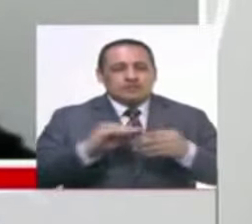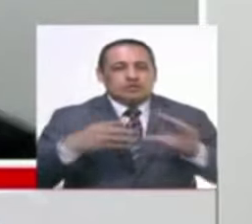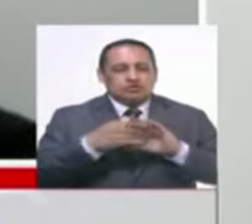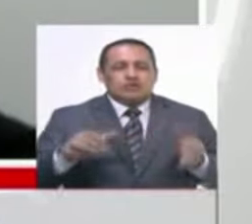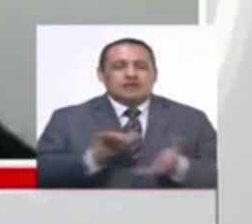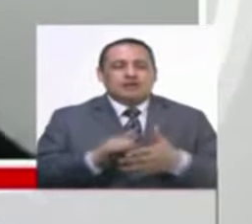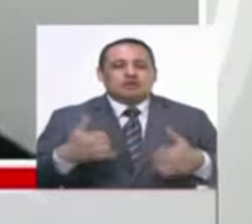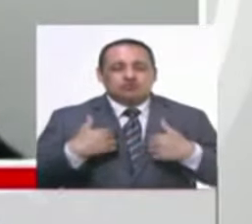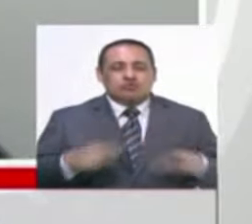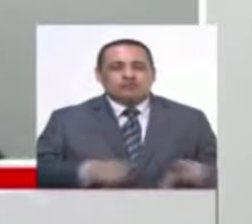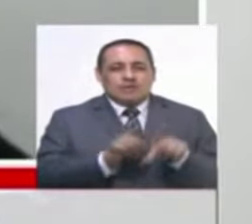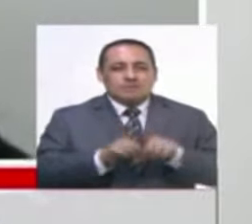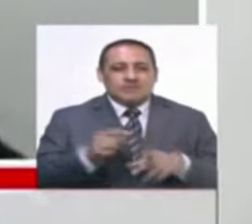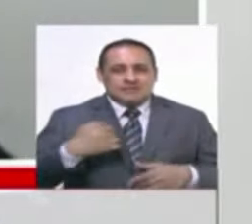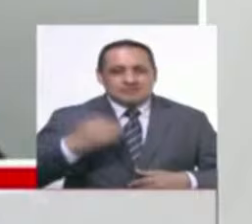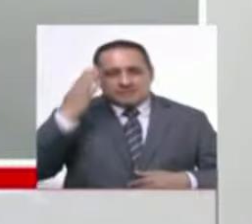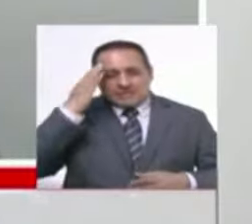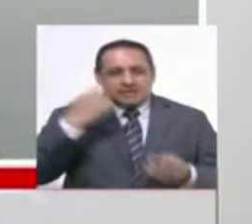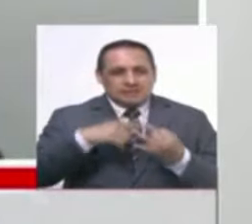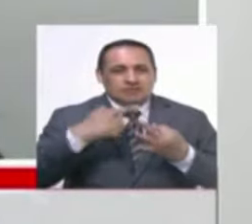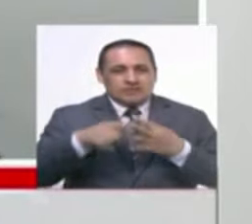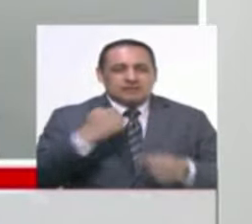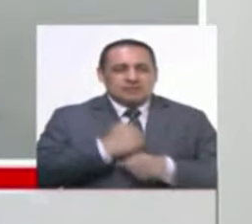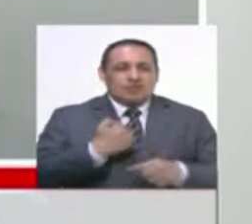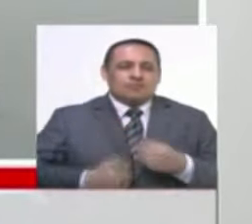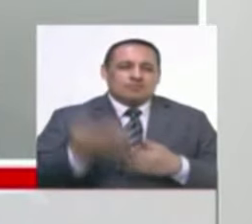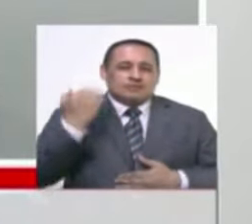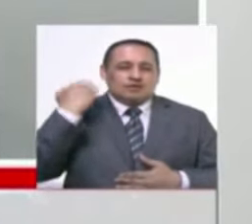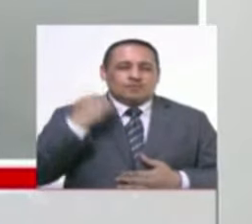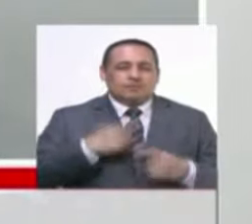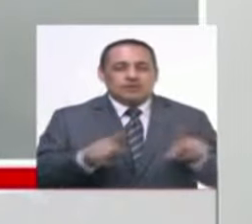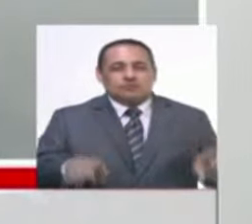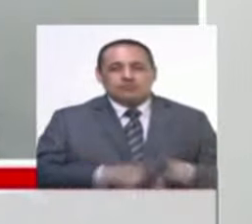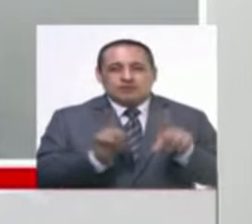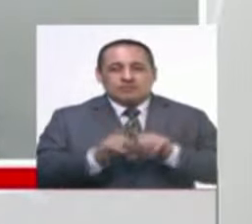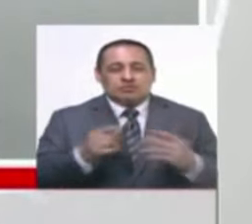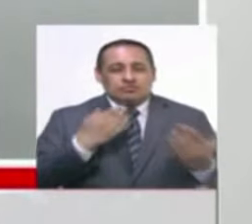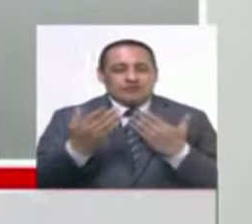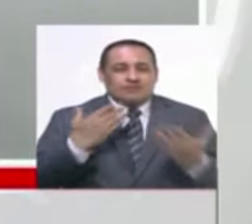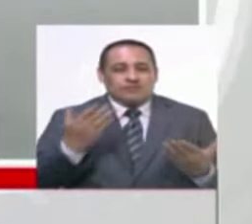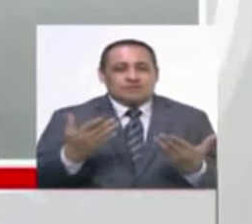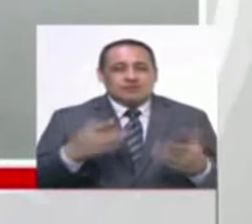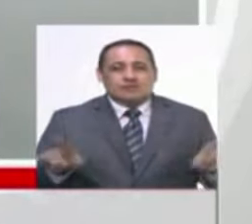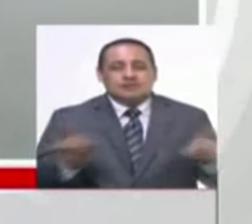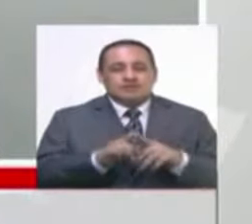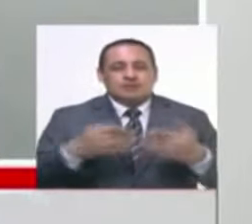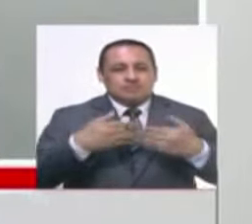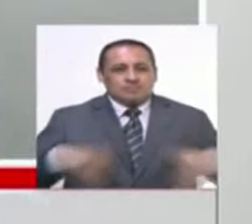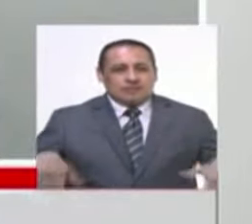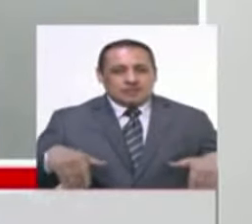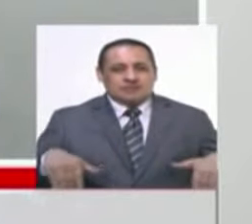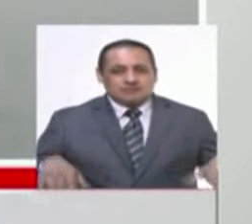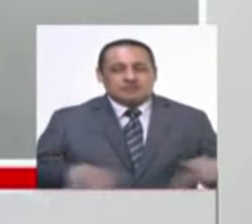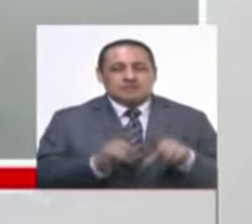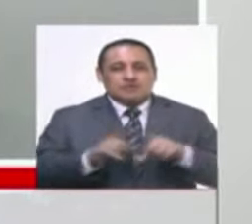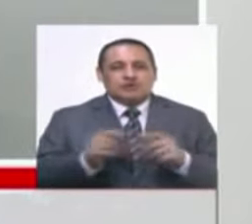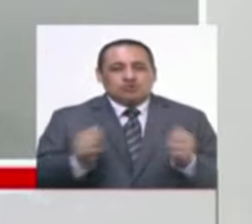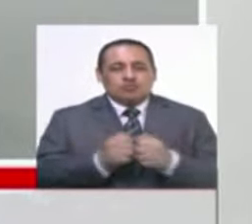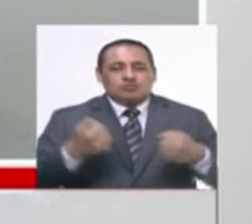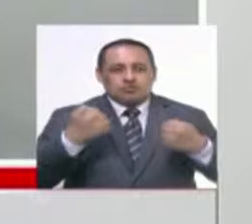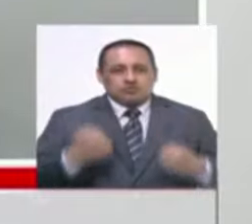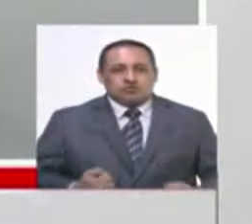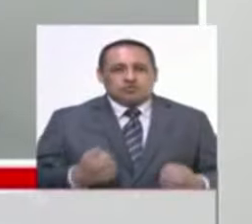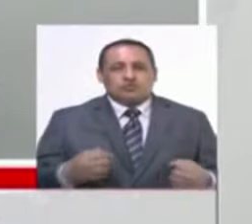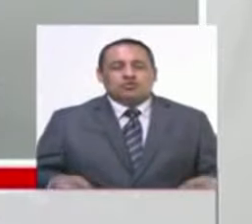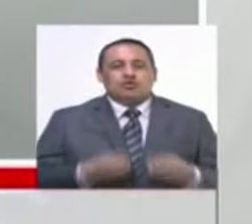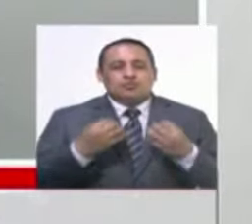también tengo conocimiento de lo que querían llegar a los medios, pero los medios de una forma imparcial, ¿no?, mantuvieron su posición